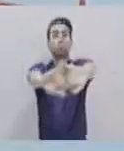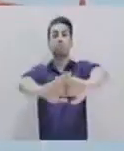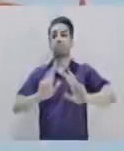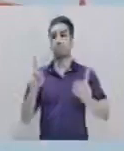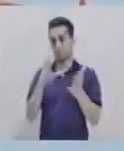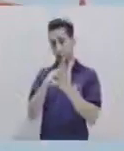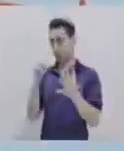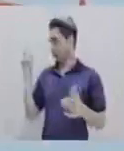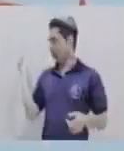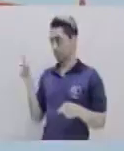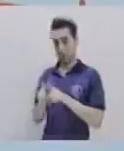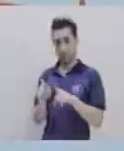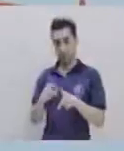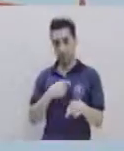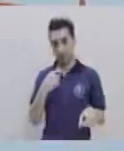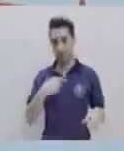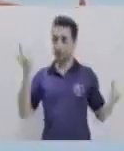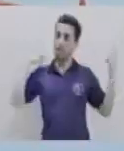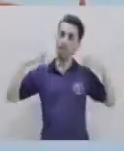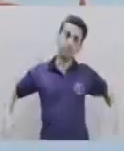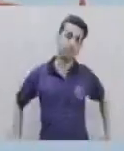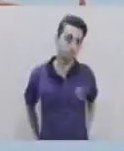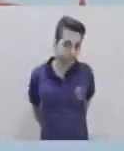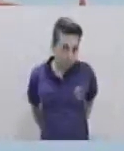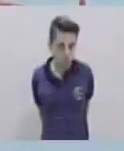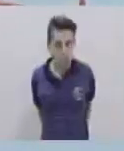Muy importante respirar.